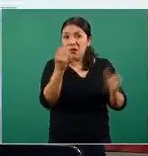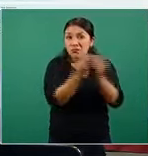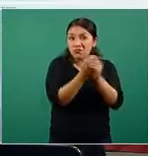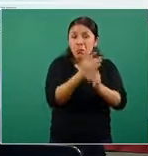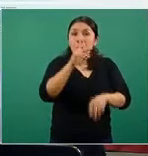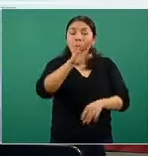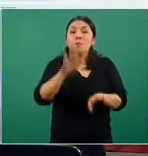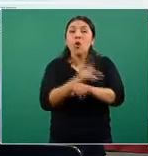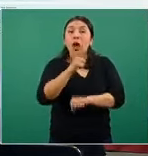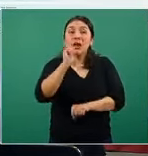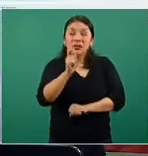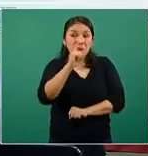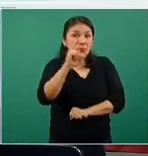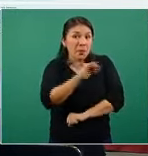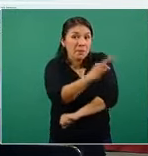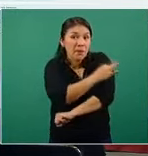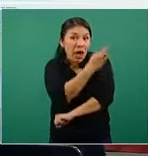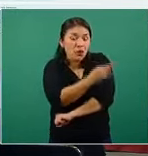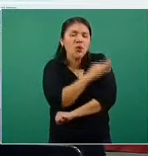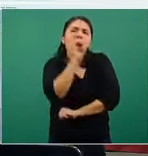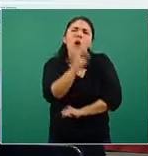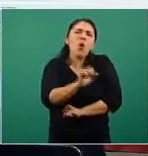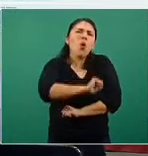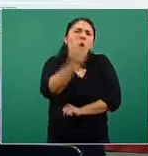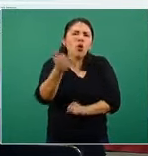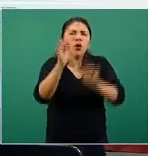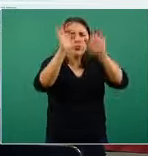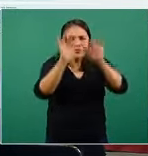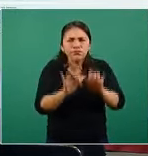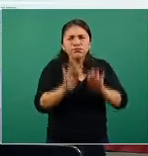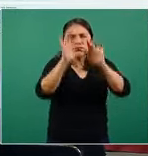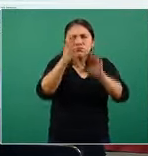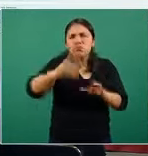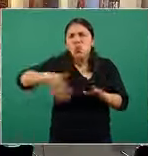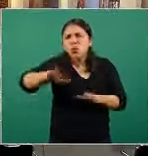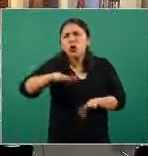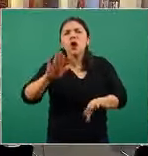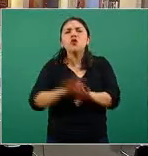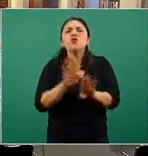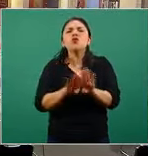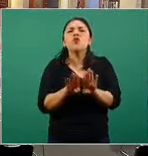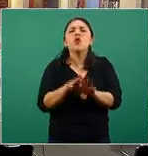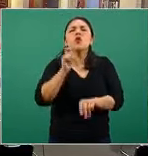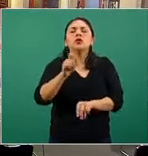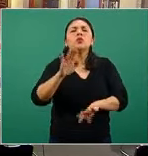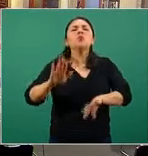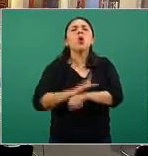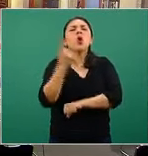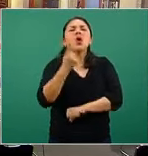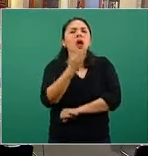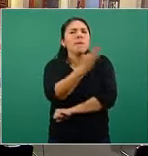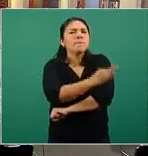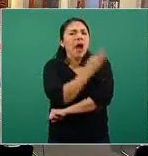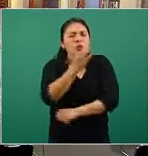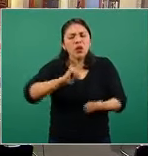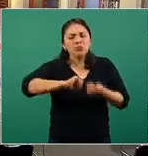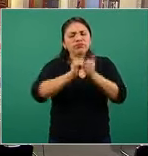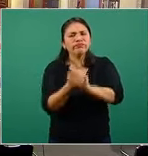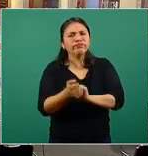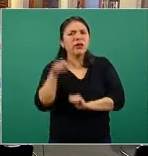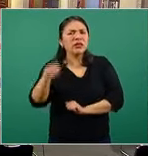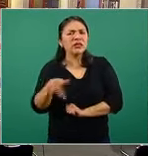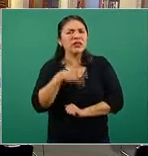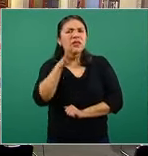si es correcta, procediendo a su dictaminación y entonces buscando la potencial causalidad con la vacuna. Obviamente,